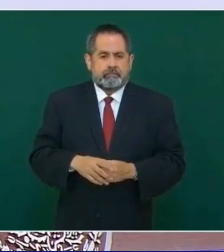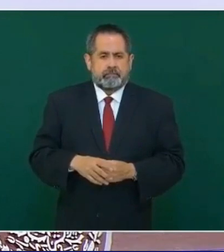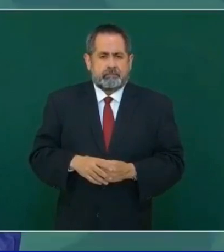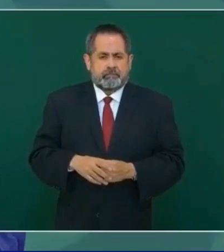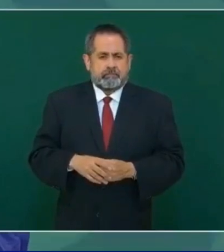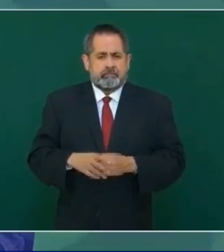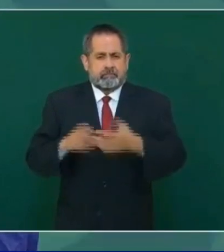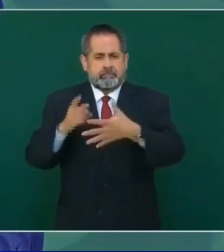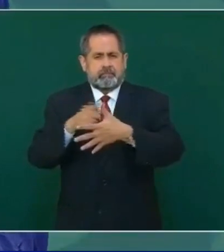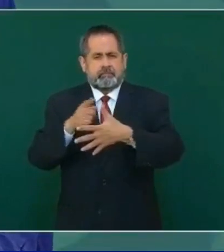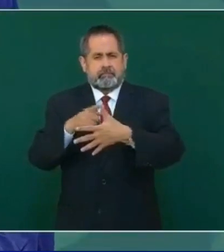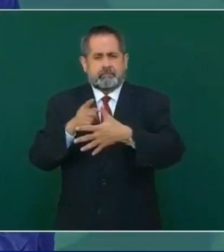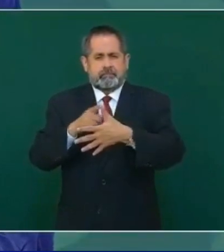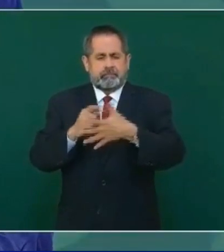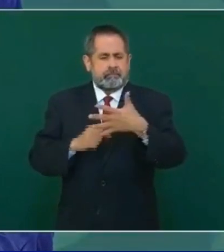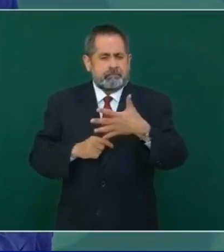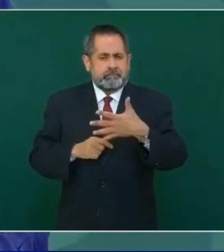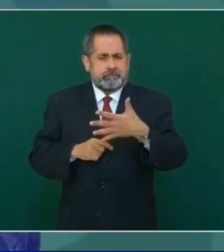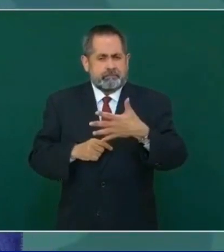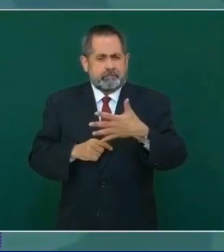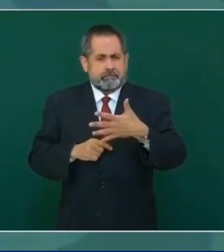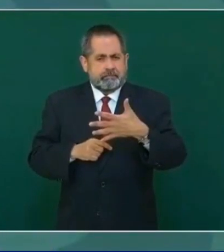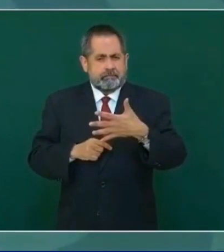Y número 5,